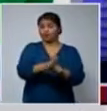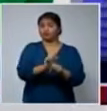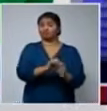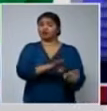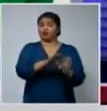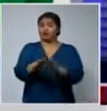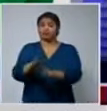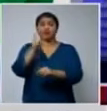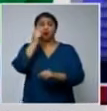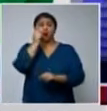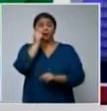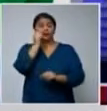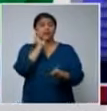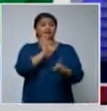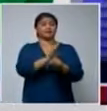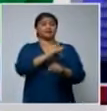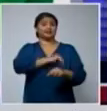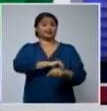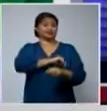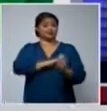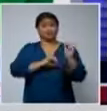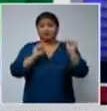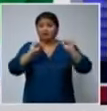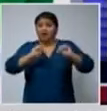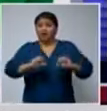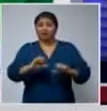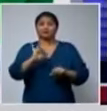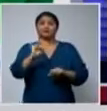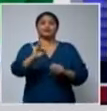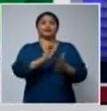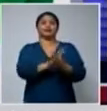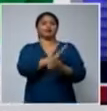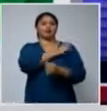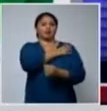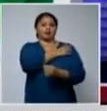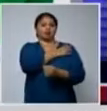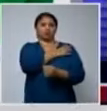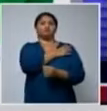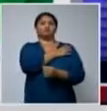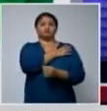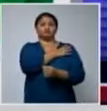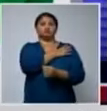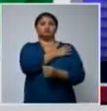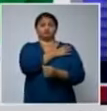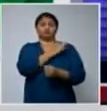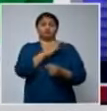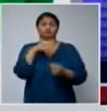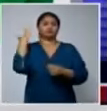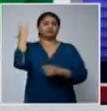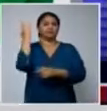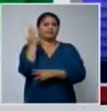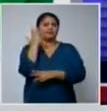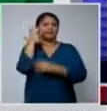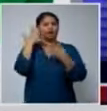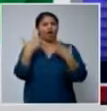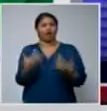con decaimiento y somnolencia. Hay que decir que este paciente, cuando comenzó con los